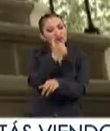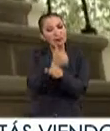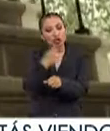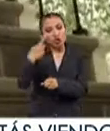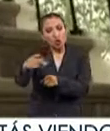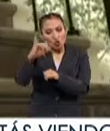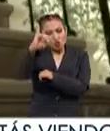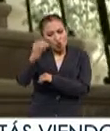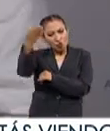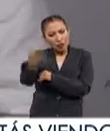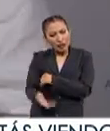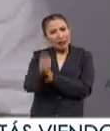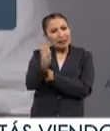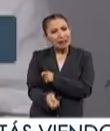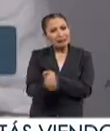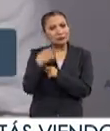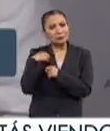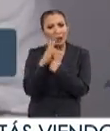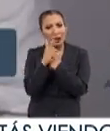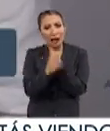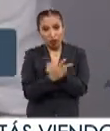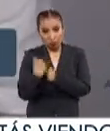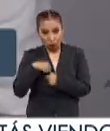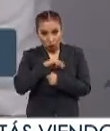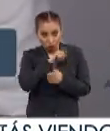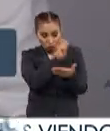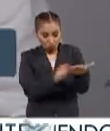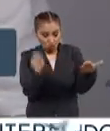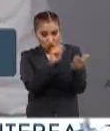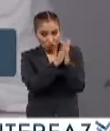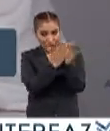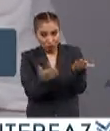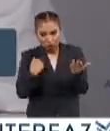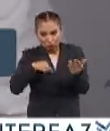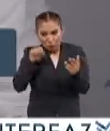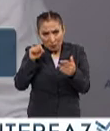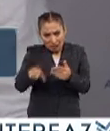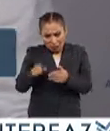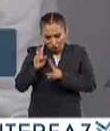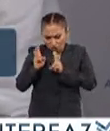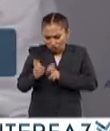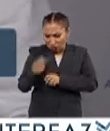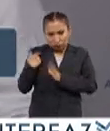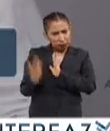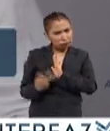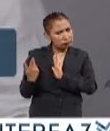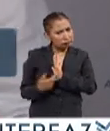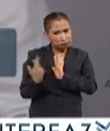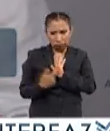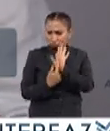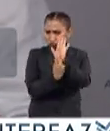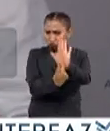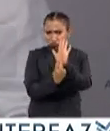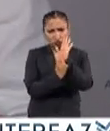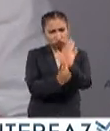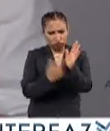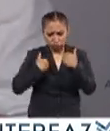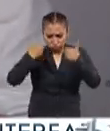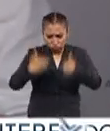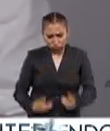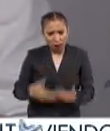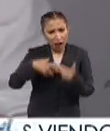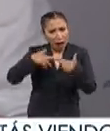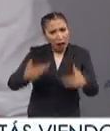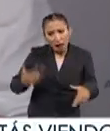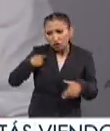de su propia identidad. En nuestra propia literatura, en nuestros propios textos, permanentemente estamos mostrando nuestra